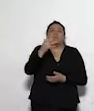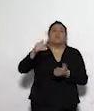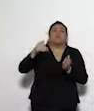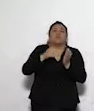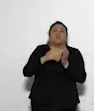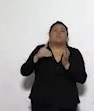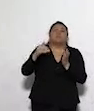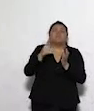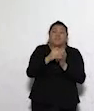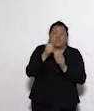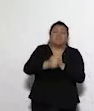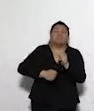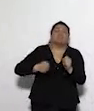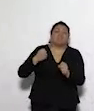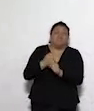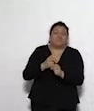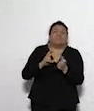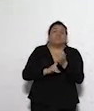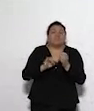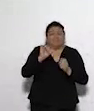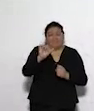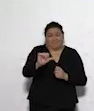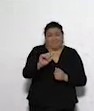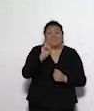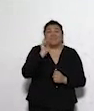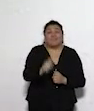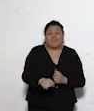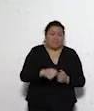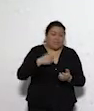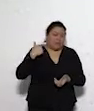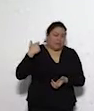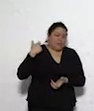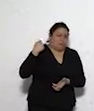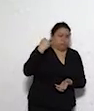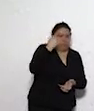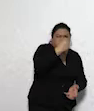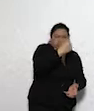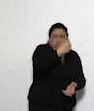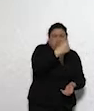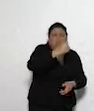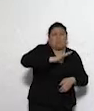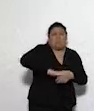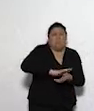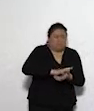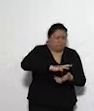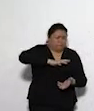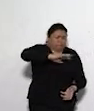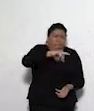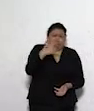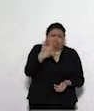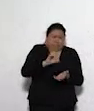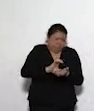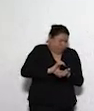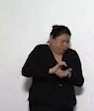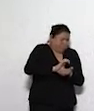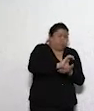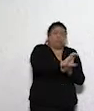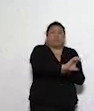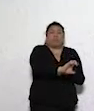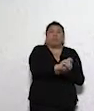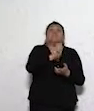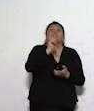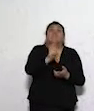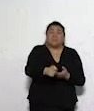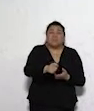en 2016. Es decir, este gasto se duplicó en términos reales durante este periodo, lo cual representa un ritmo